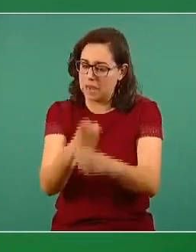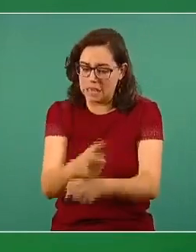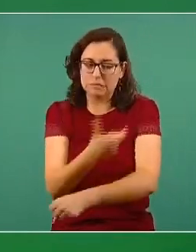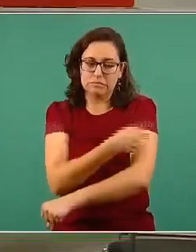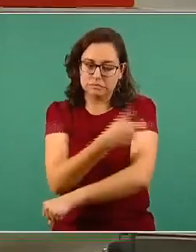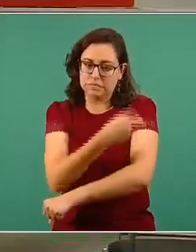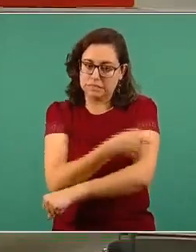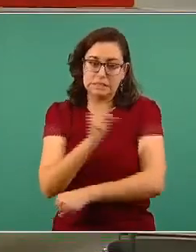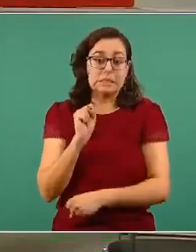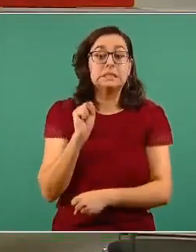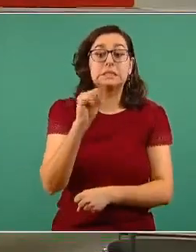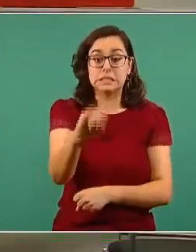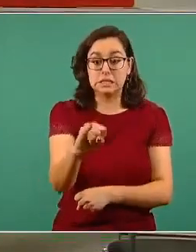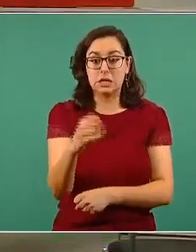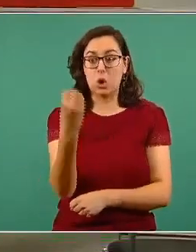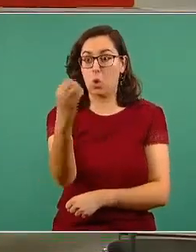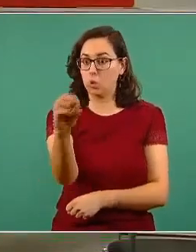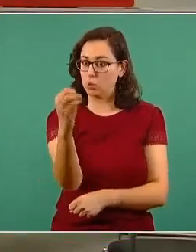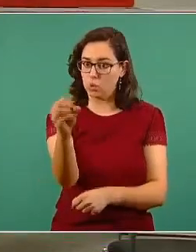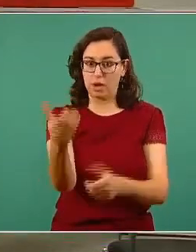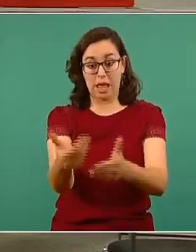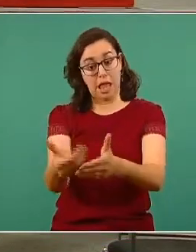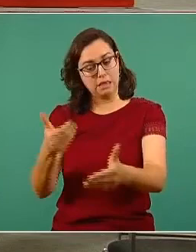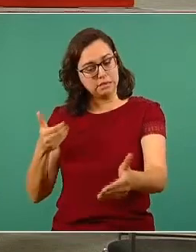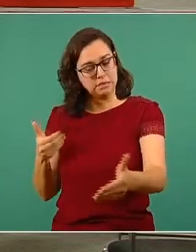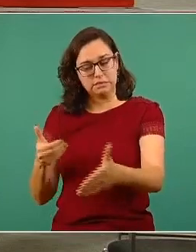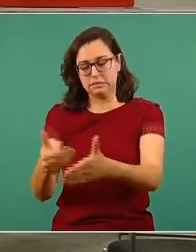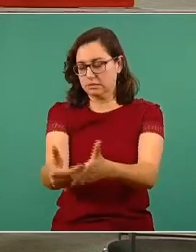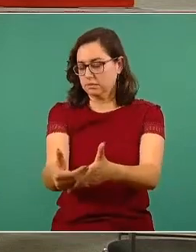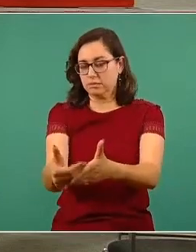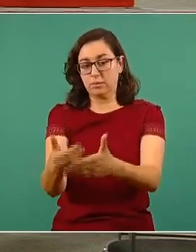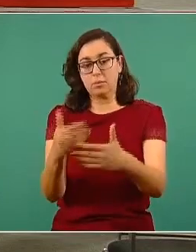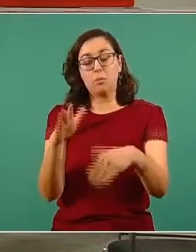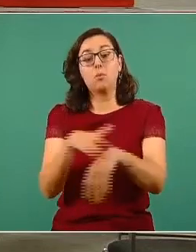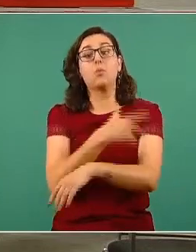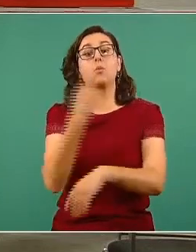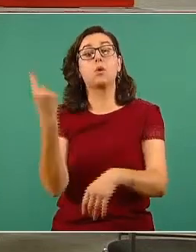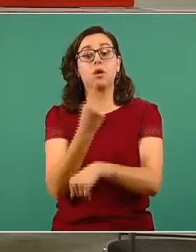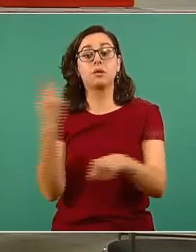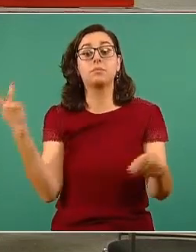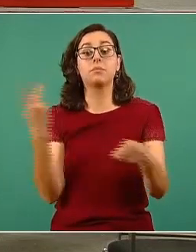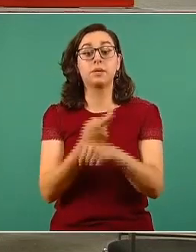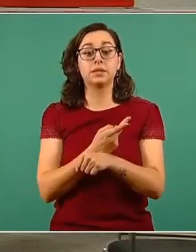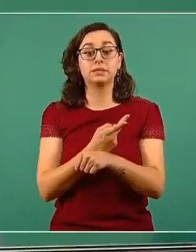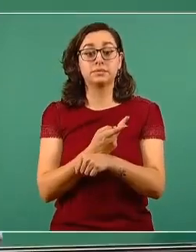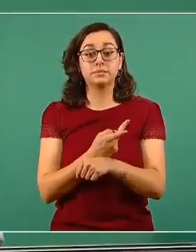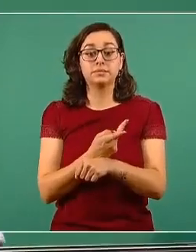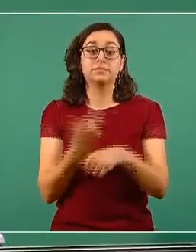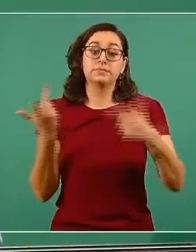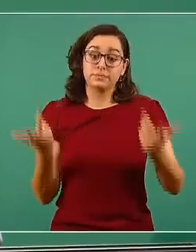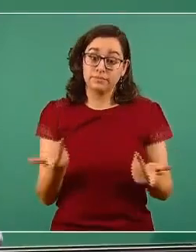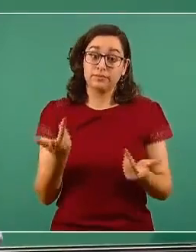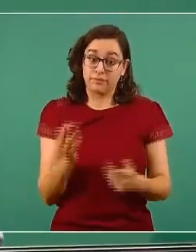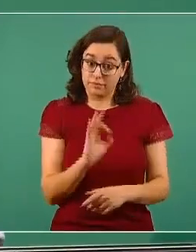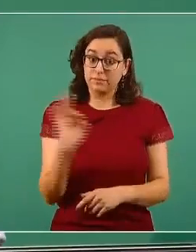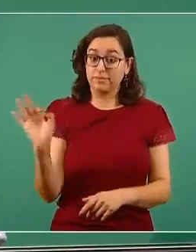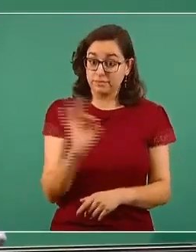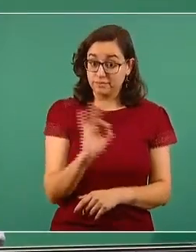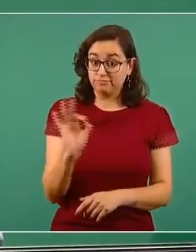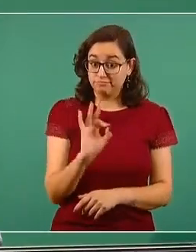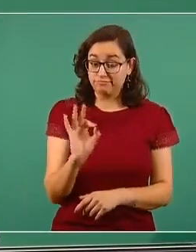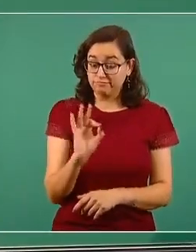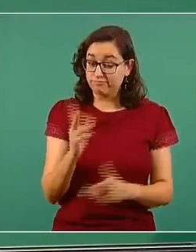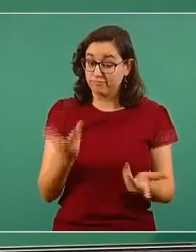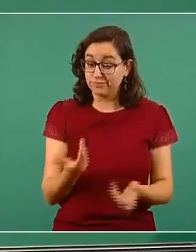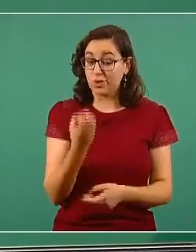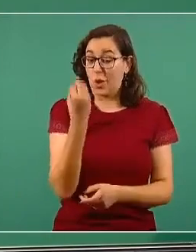adultas mayores antes de octubre o máximo en octubre, porque una de las posibilidades, que es la que consideramos